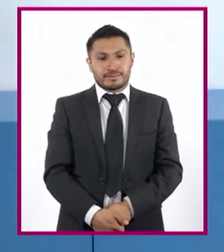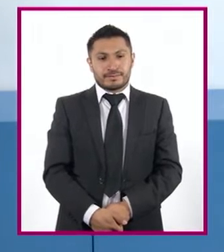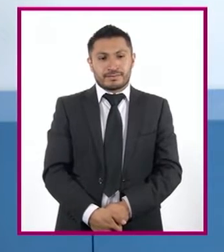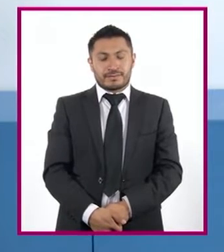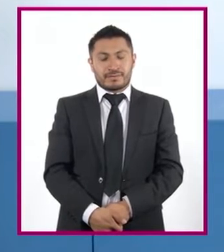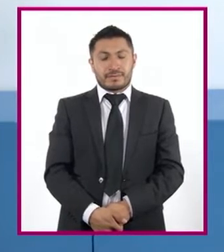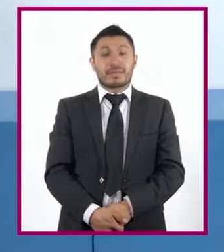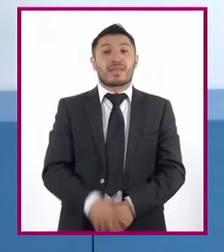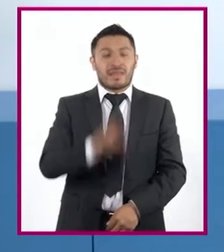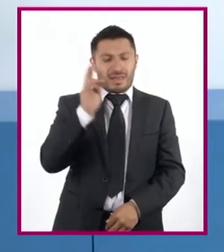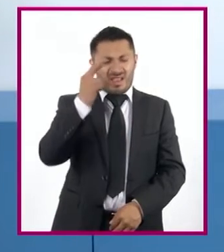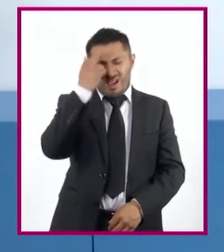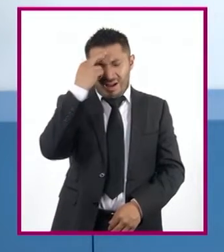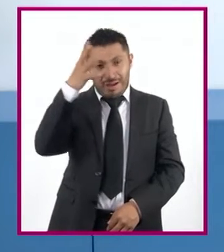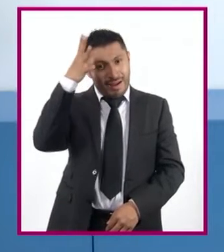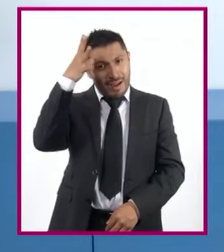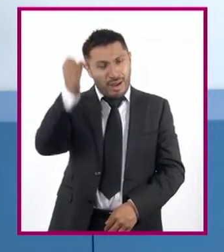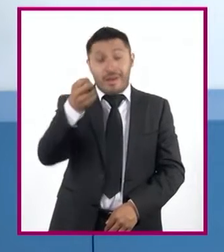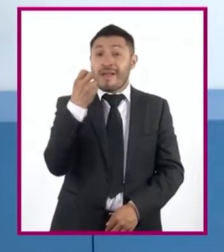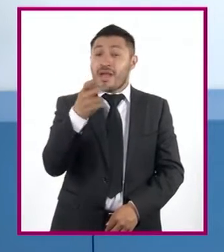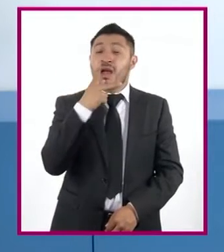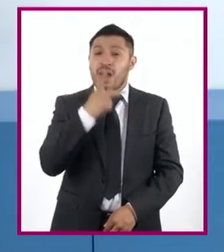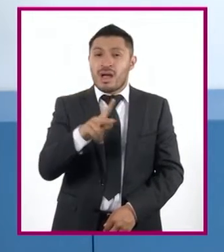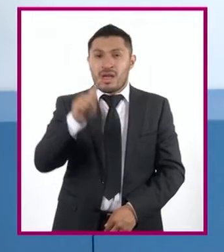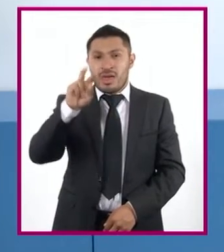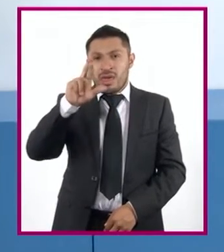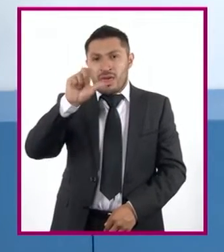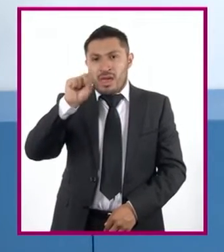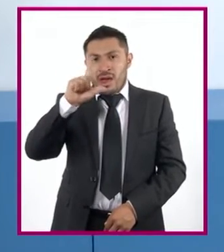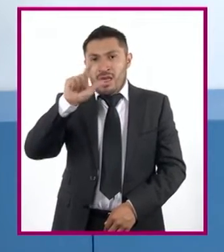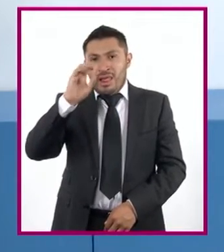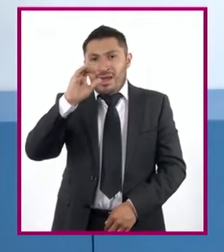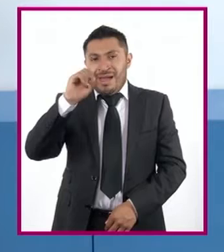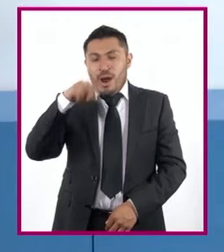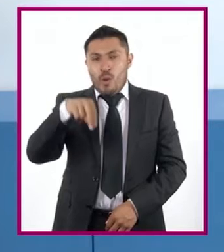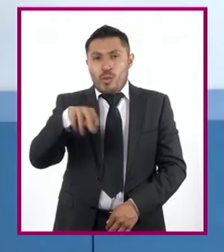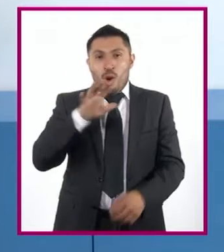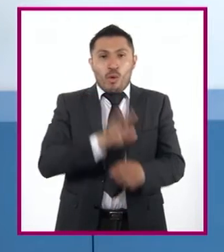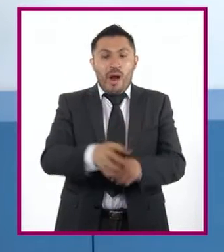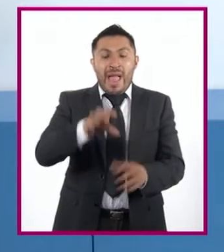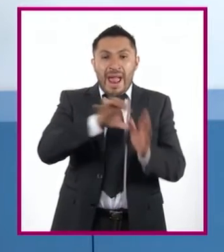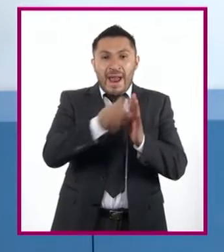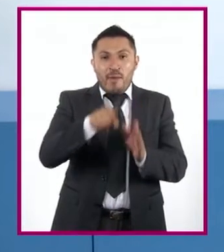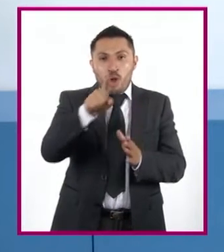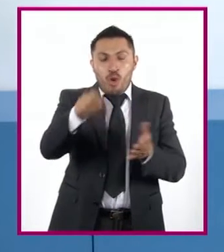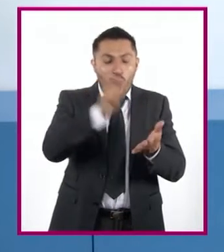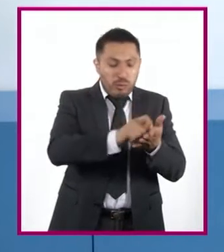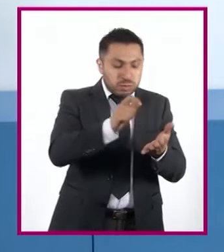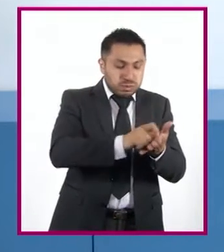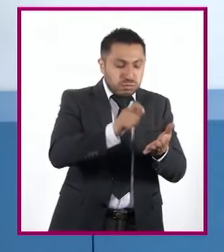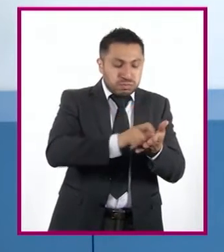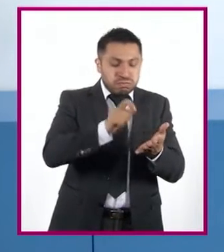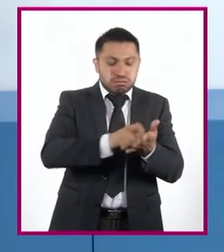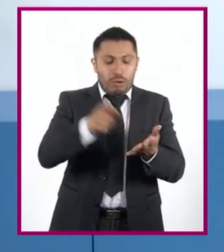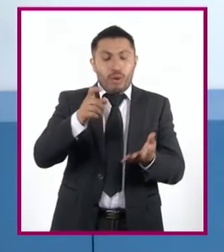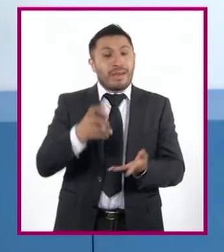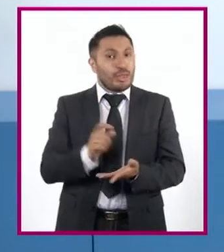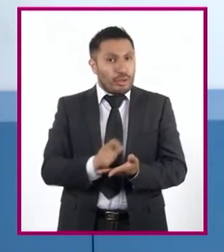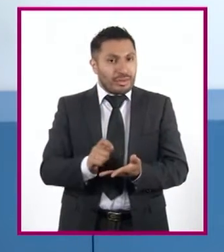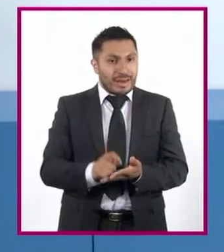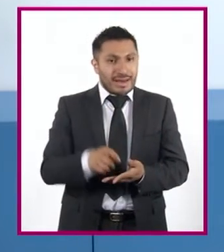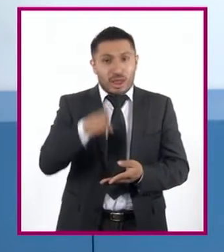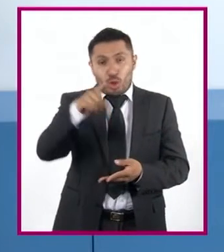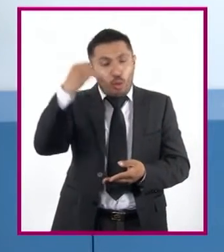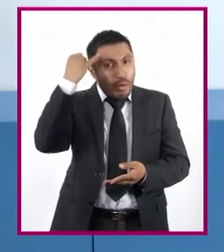Teniendo en cuenta este concepto, revisemos qué ejemplos son los que anotaron en su cuaderno y que consideraron